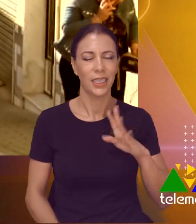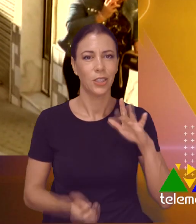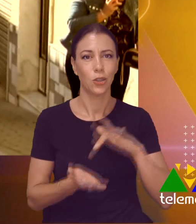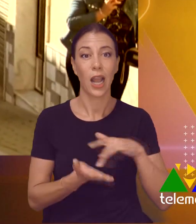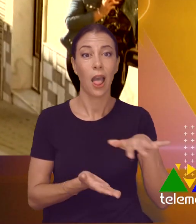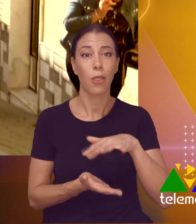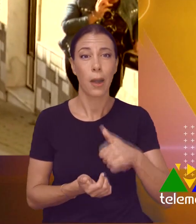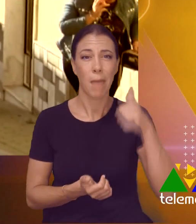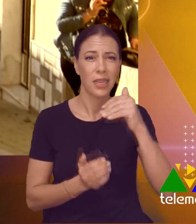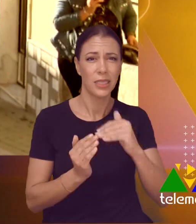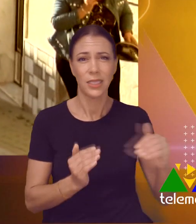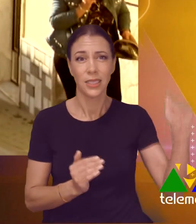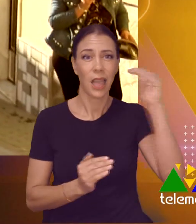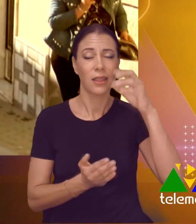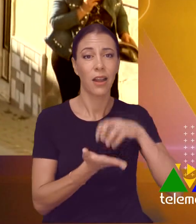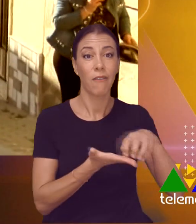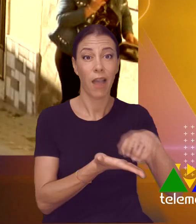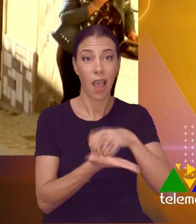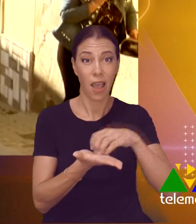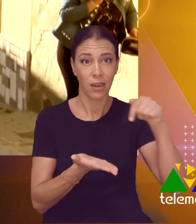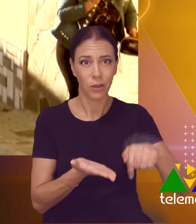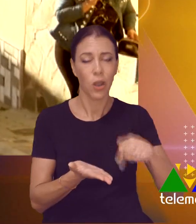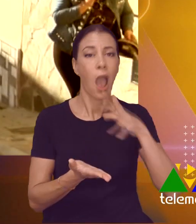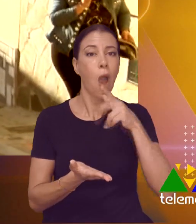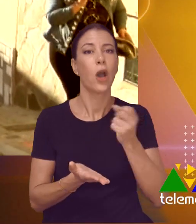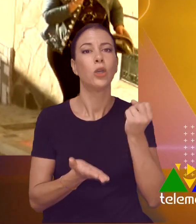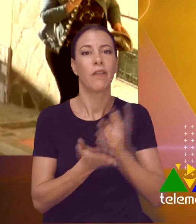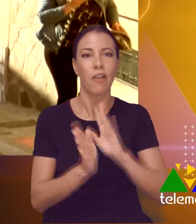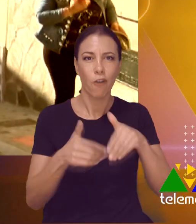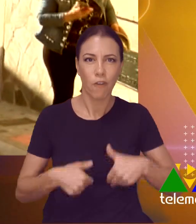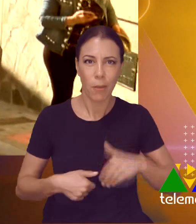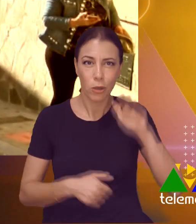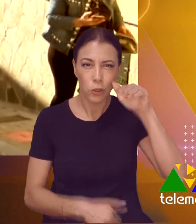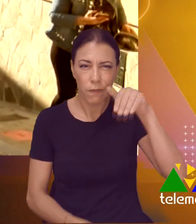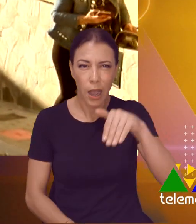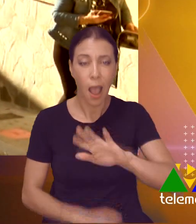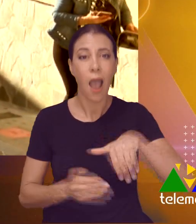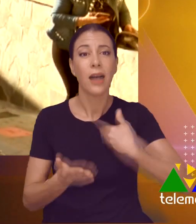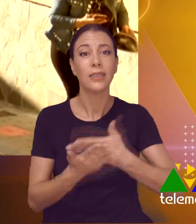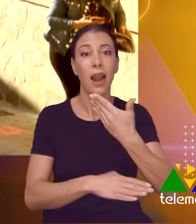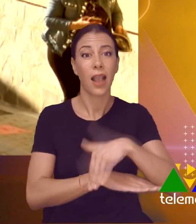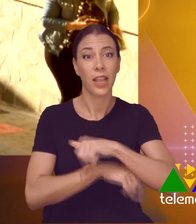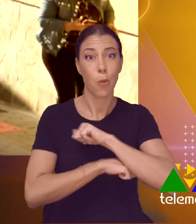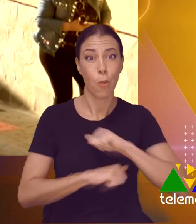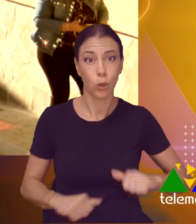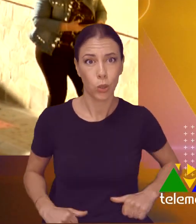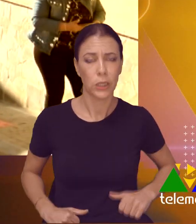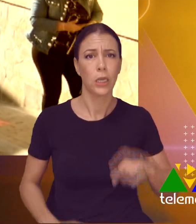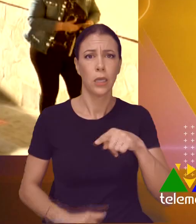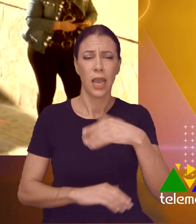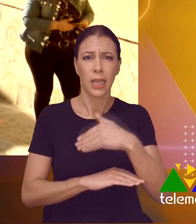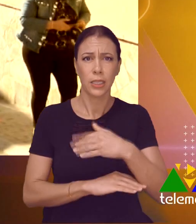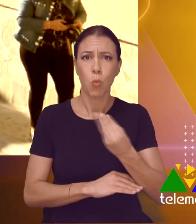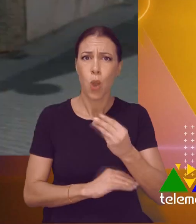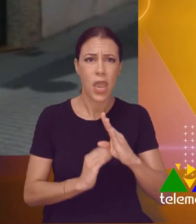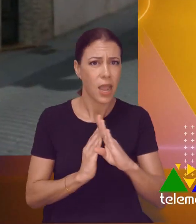Hemos llegado a la zona más alta de este barrio de La Esparraguera y volvemos a bajar ahora por la calle Portugueses. En este caso nos encontramos una calle